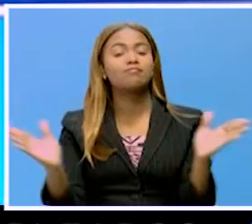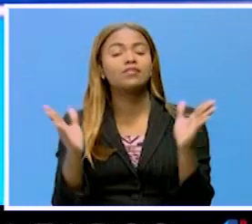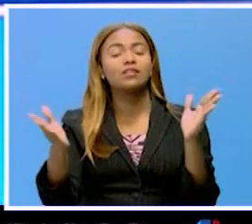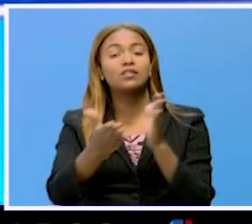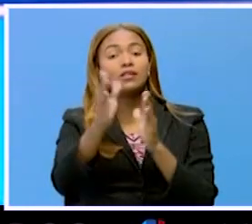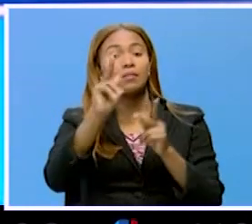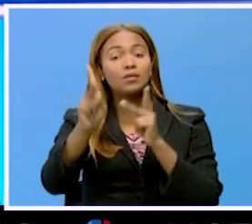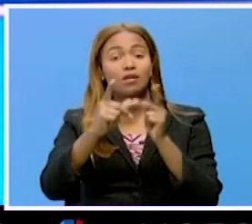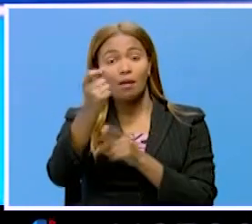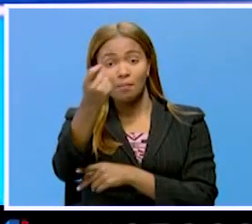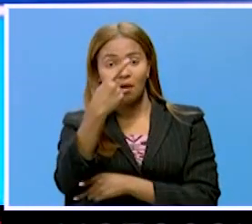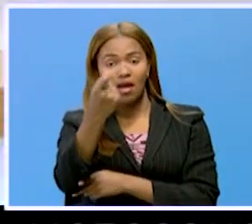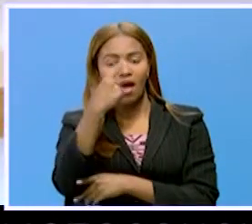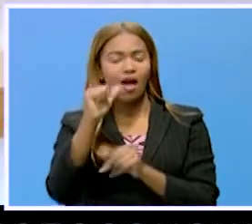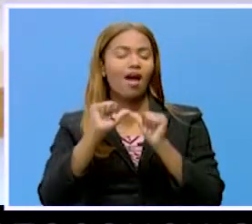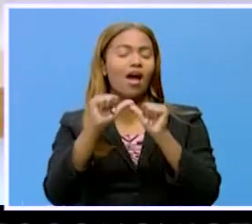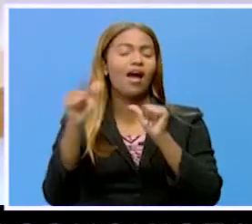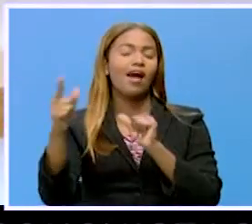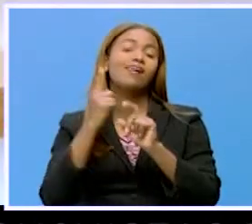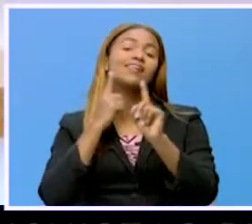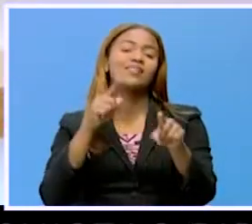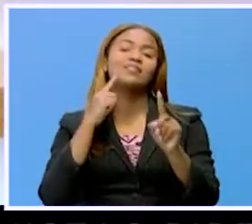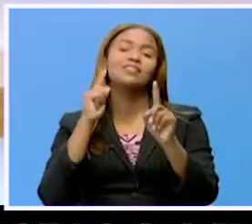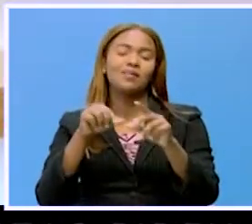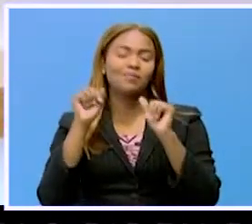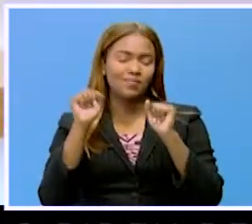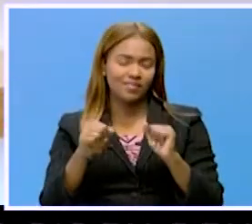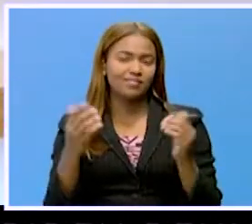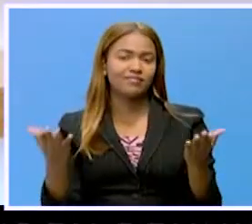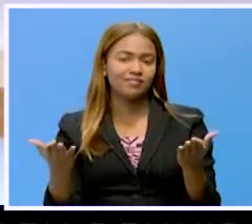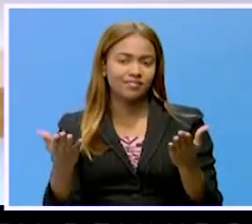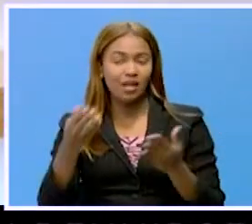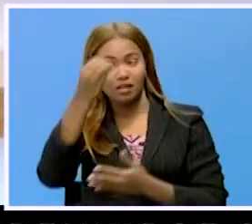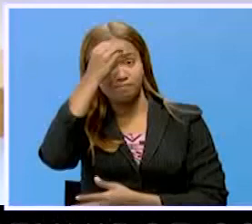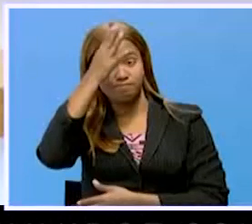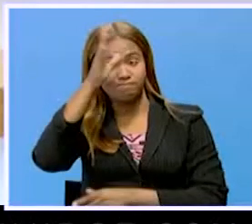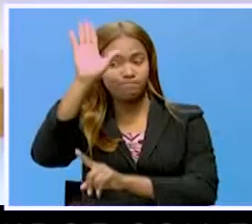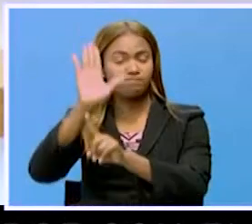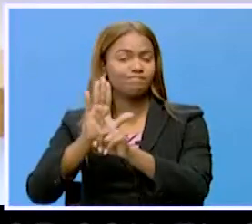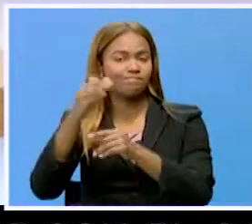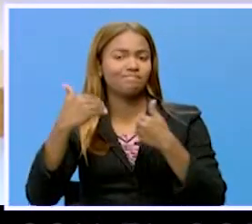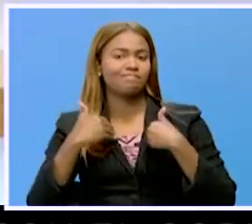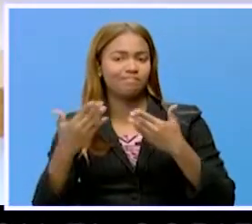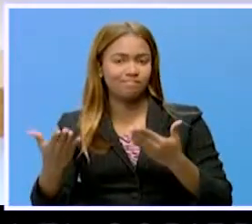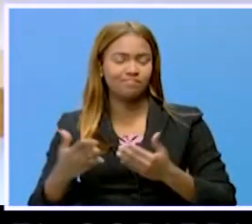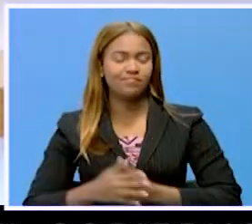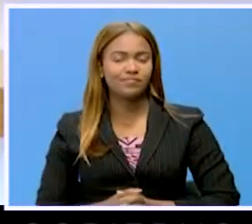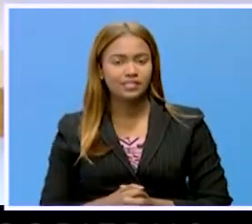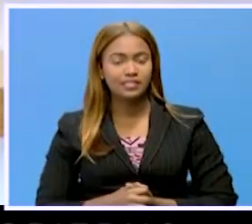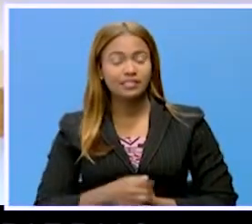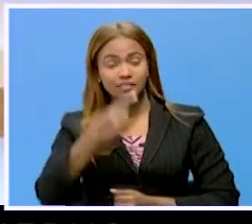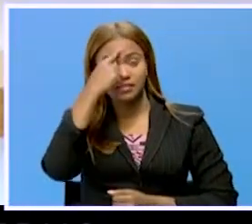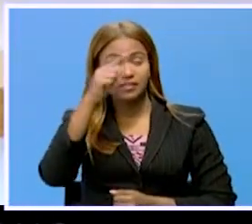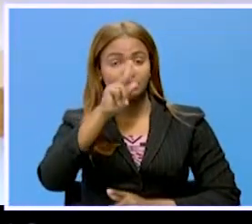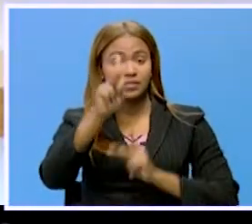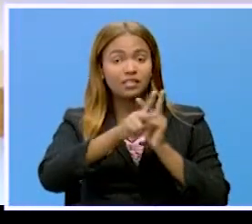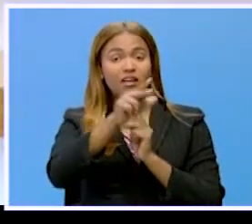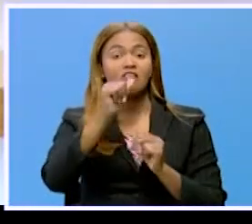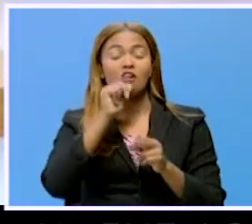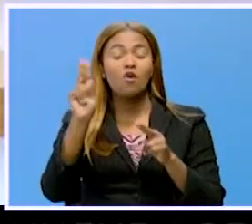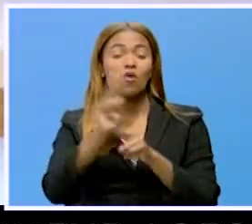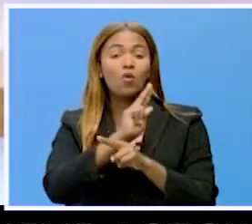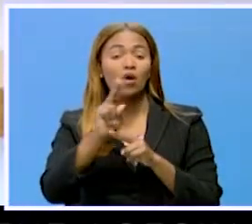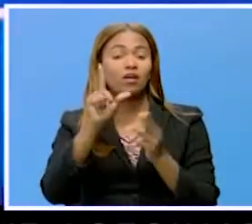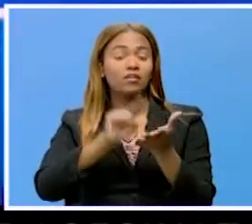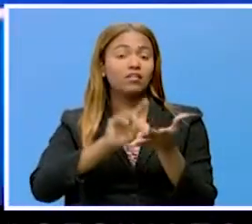que sus inquietudes sigan siendo fortalecidas a través del conocimiento mayor que tiene para esta señora. Para los que no utilizan señora, redes, amiga,